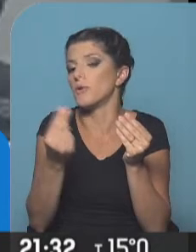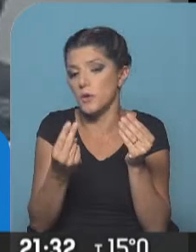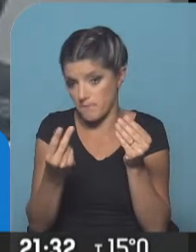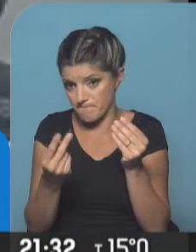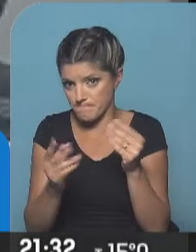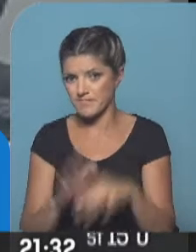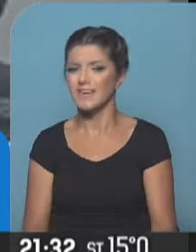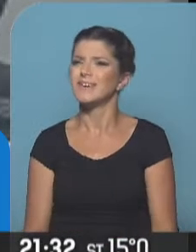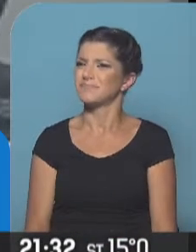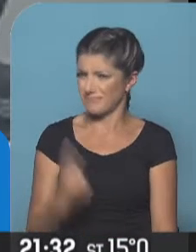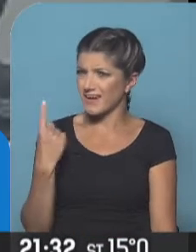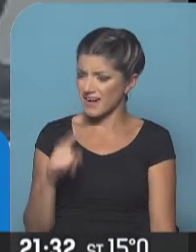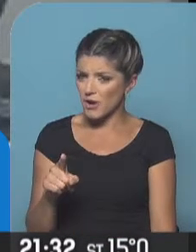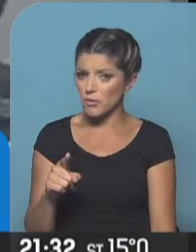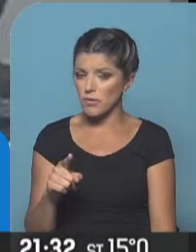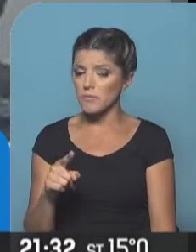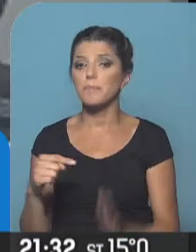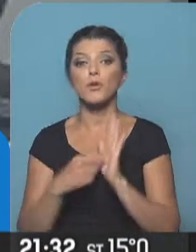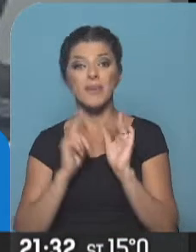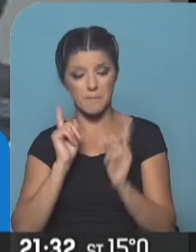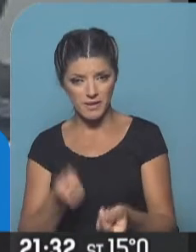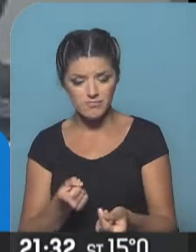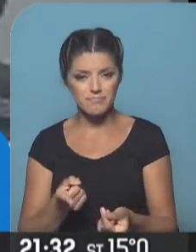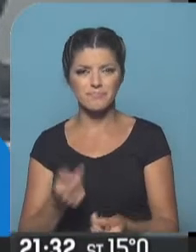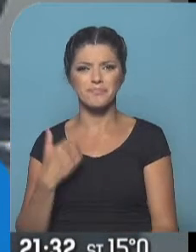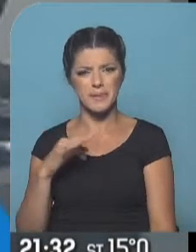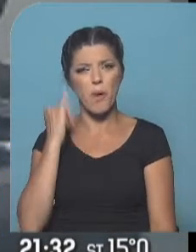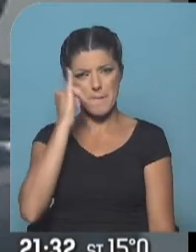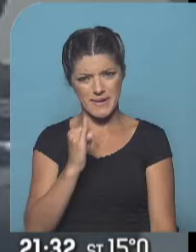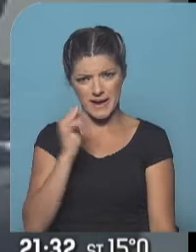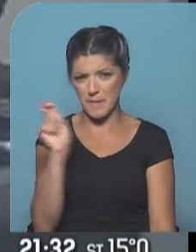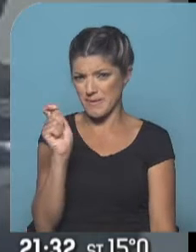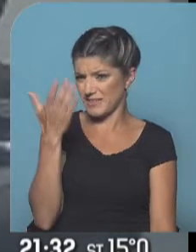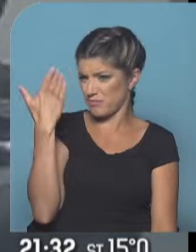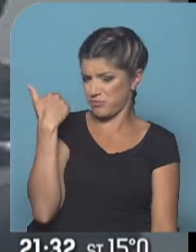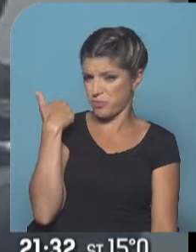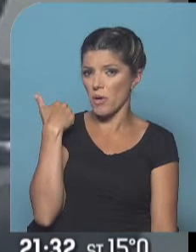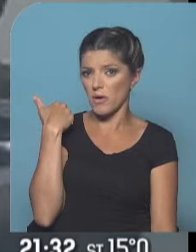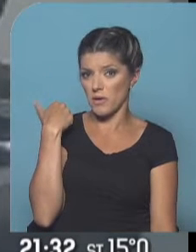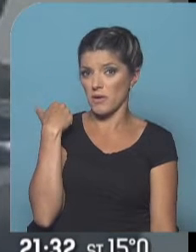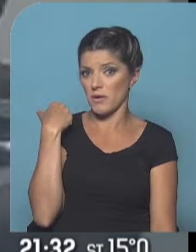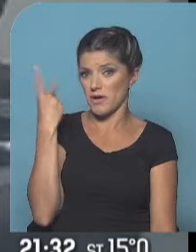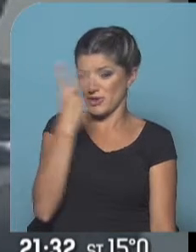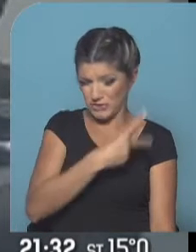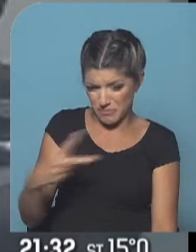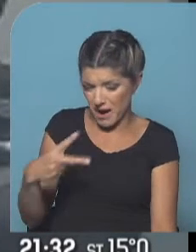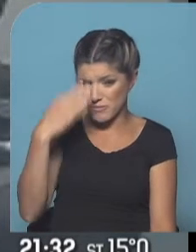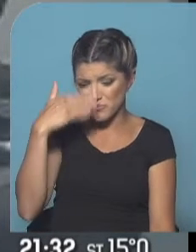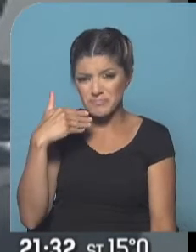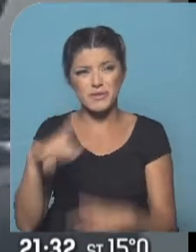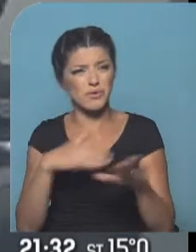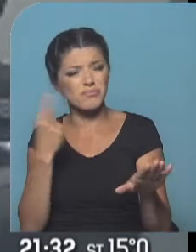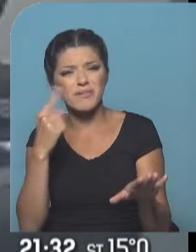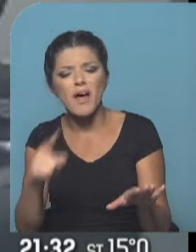¿no? También tengo que sumar que en los últimos meses o semanas sucedieron cosas raras, ¿no?